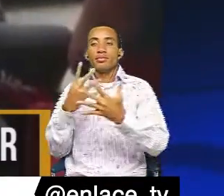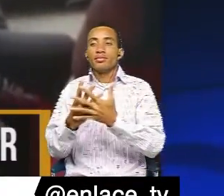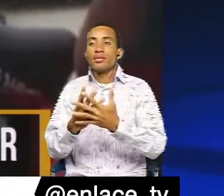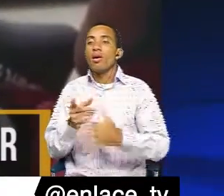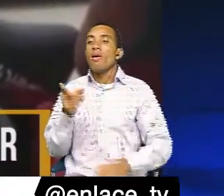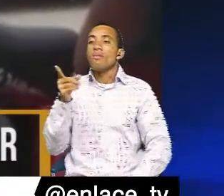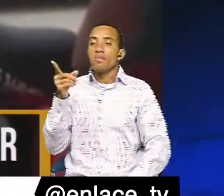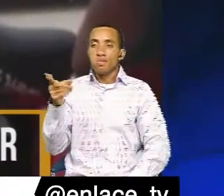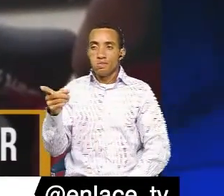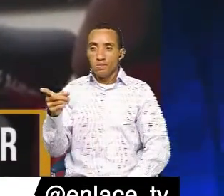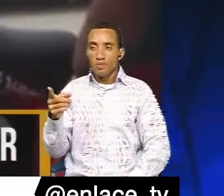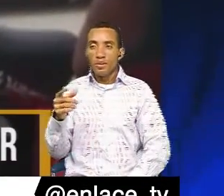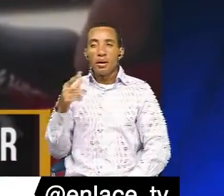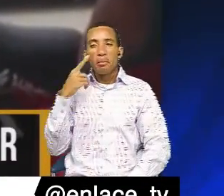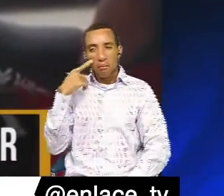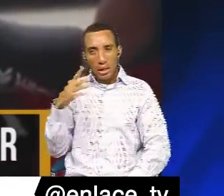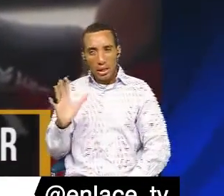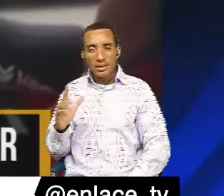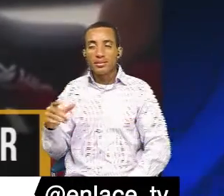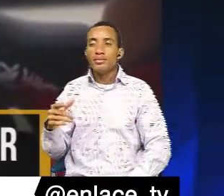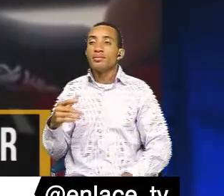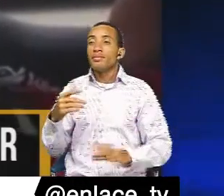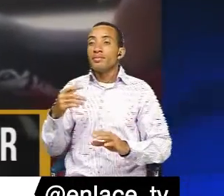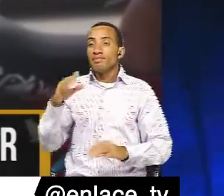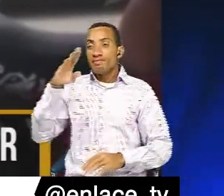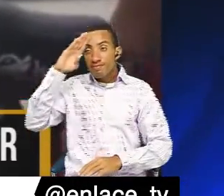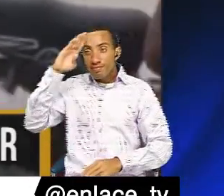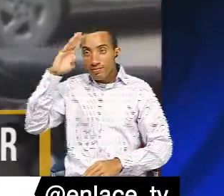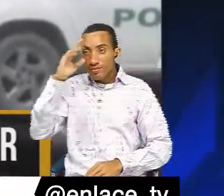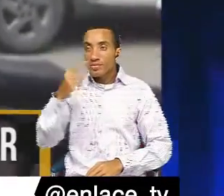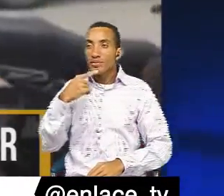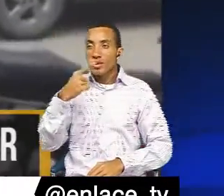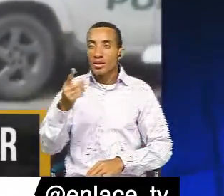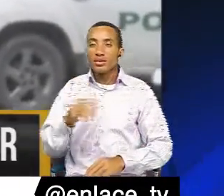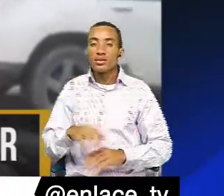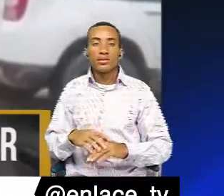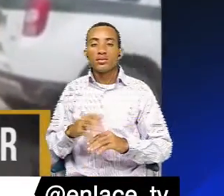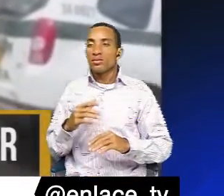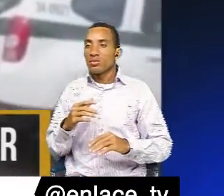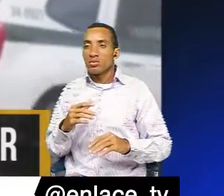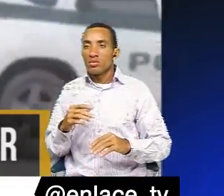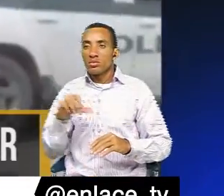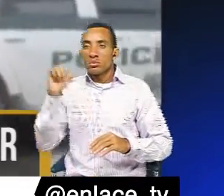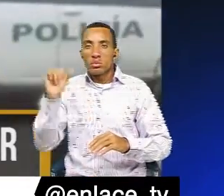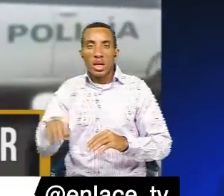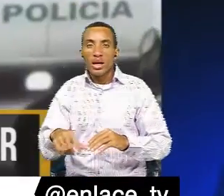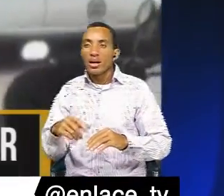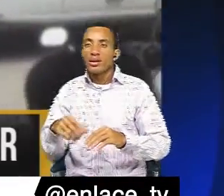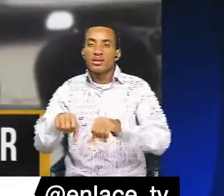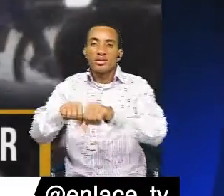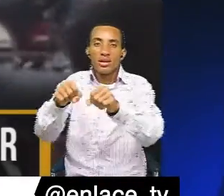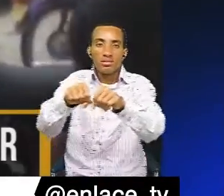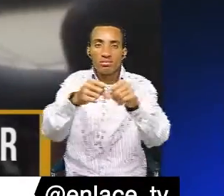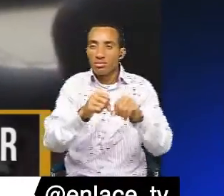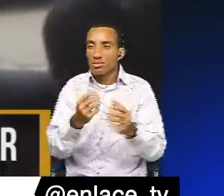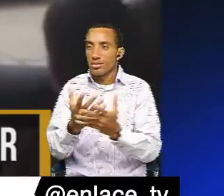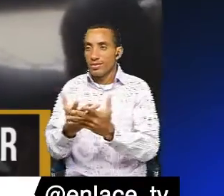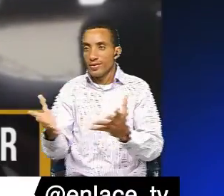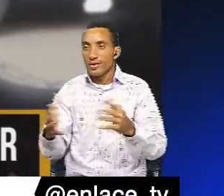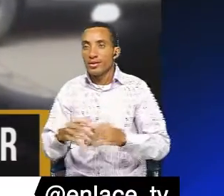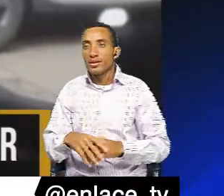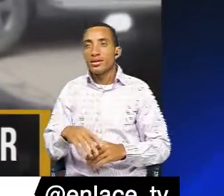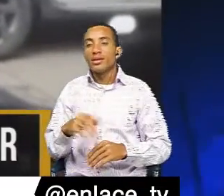lugar, presuntamente, según las autoridades, por haber utilizado métodos de sabotaje y daños a terceros, lo que según el sindicato es un montaje